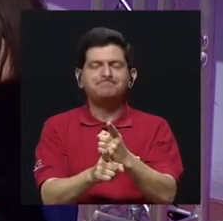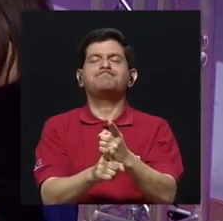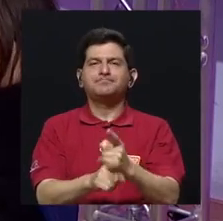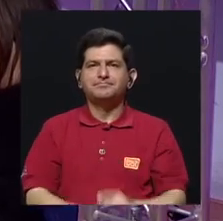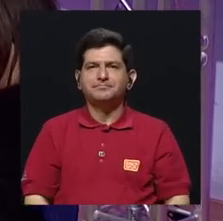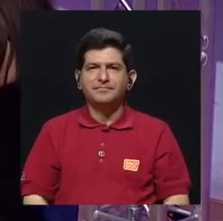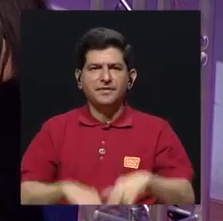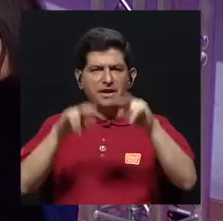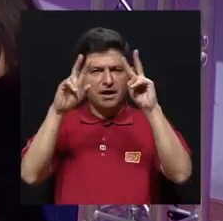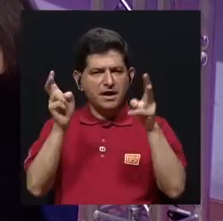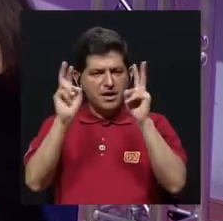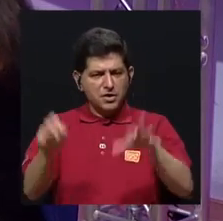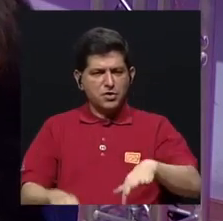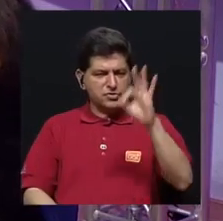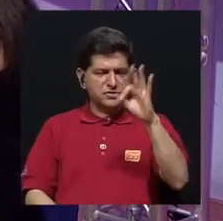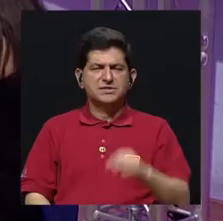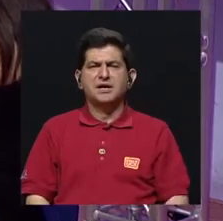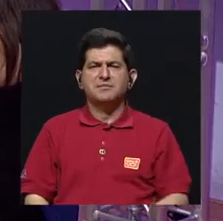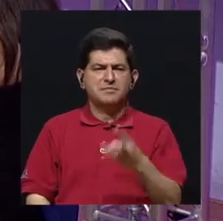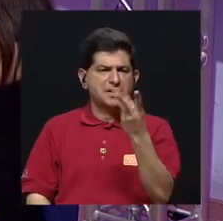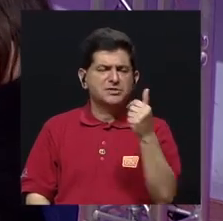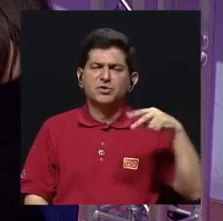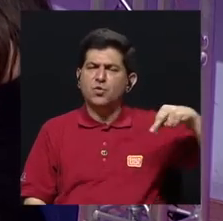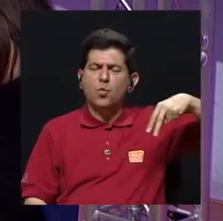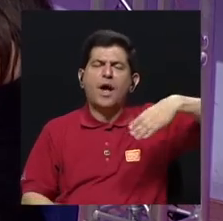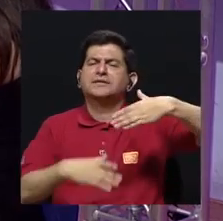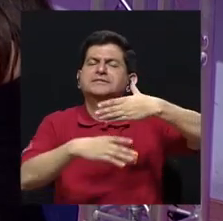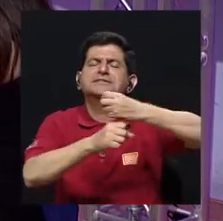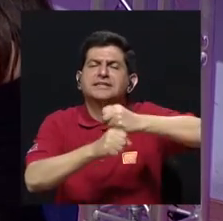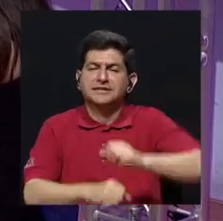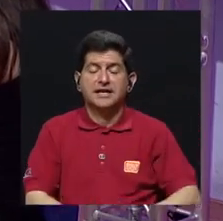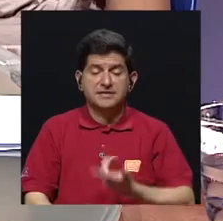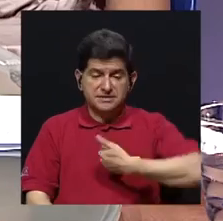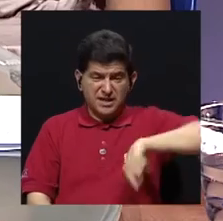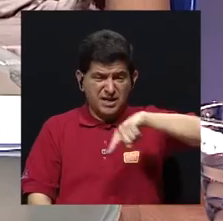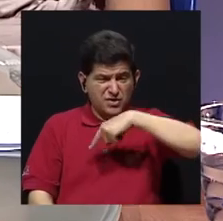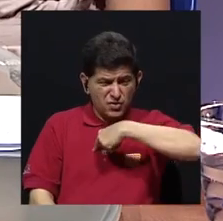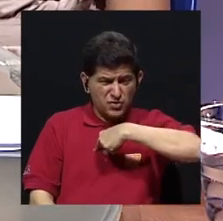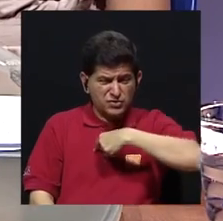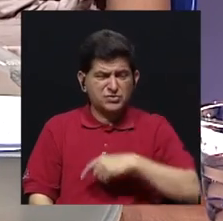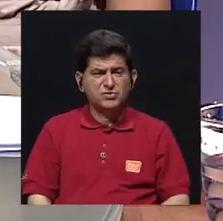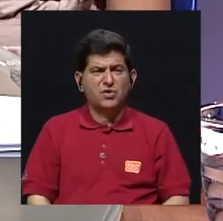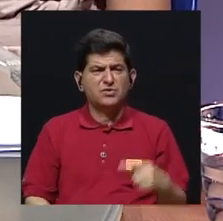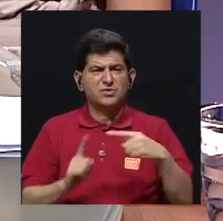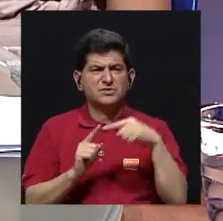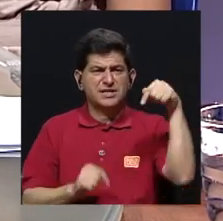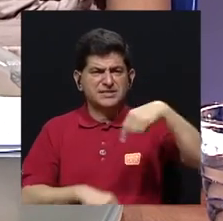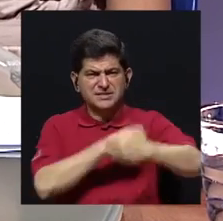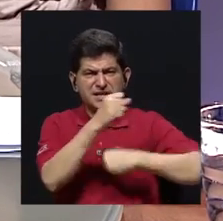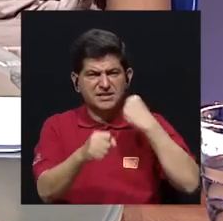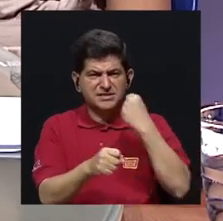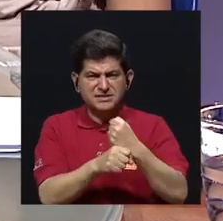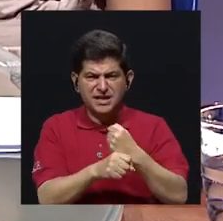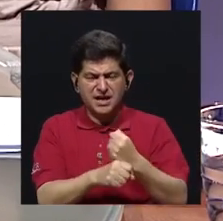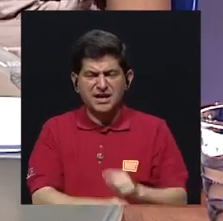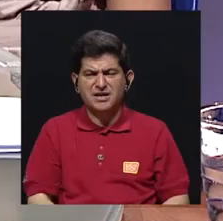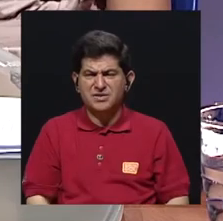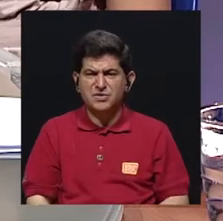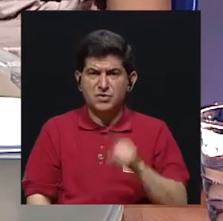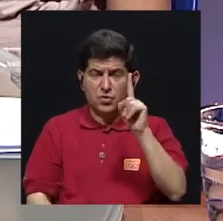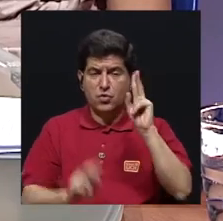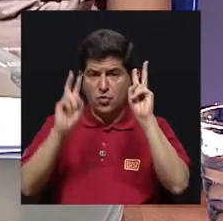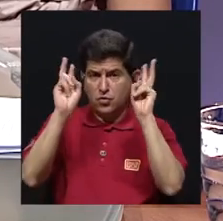selección de las temáticas, es ¿cuántas caminatas han realizado ustedes? Nosotros hemos realizado hasta este año con un